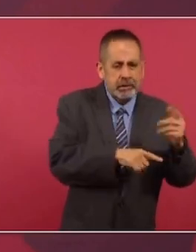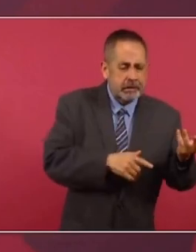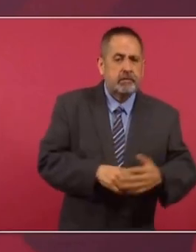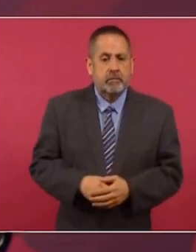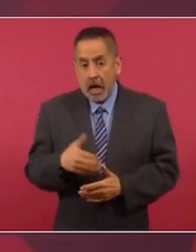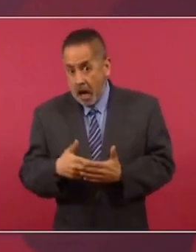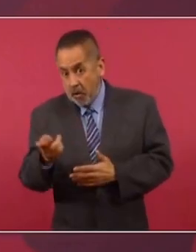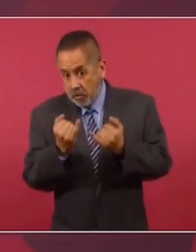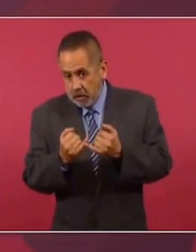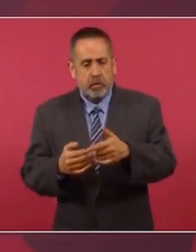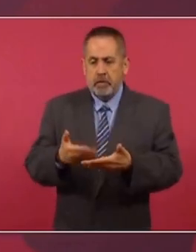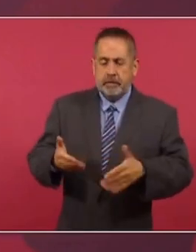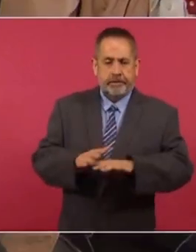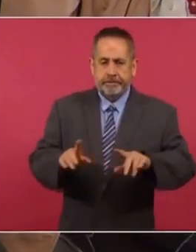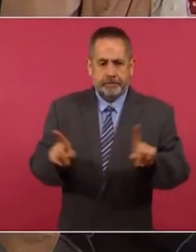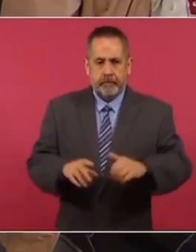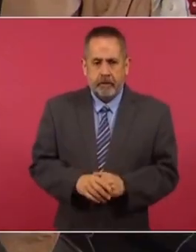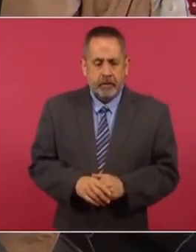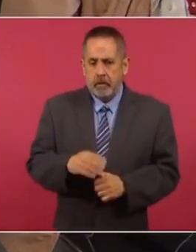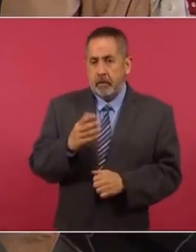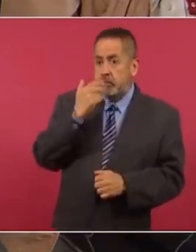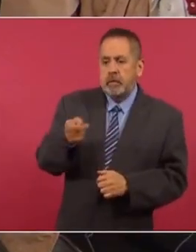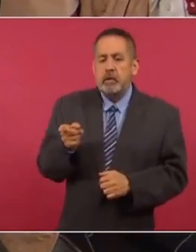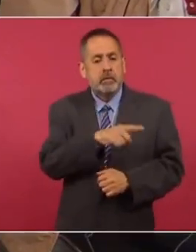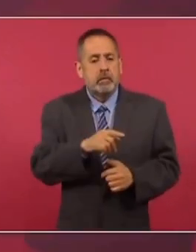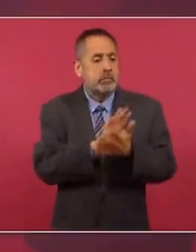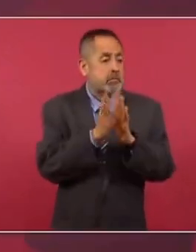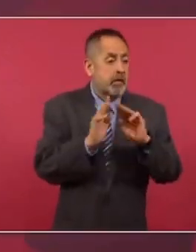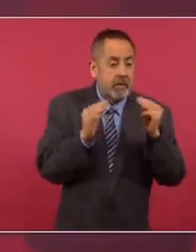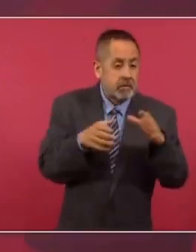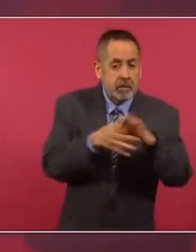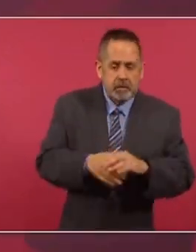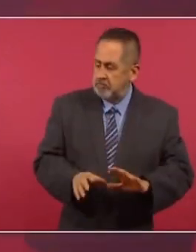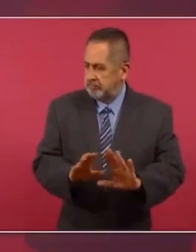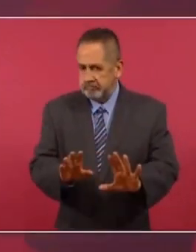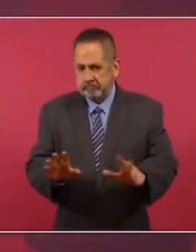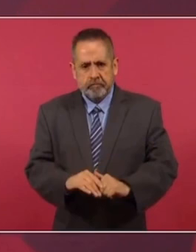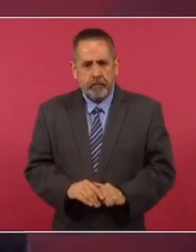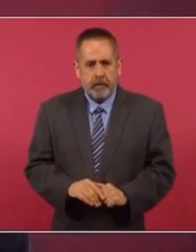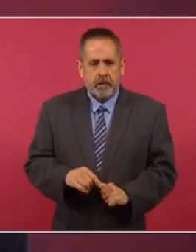ahora? Sí, no existe. ¿Ya no existe esa relación? No, porque no estamos nosotros